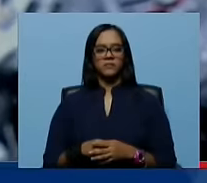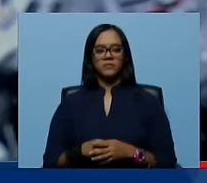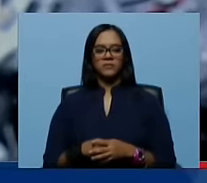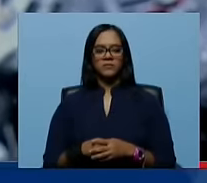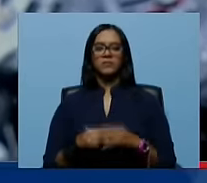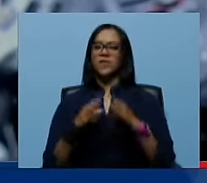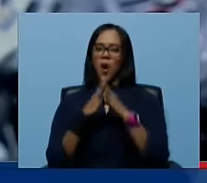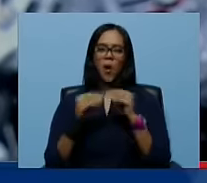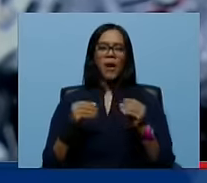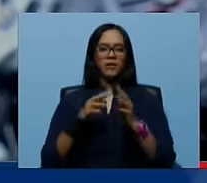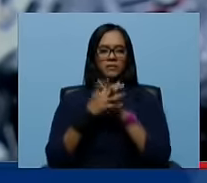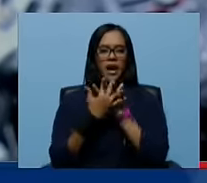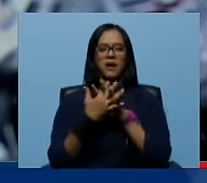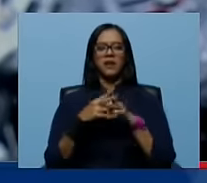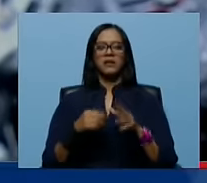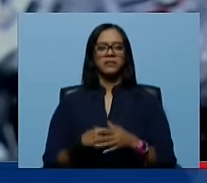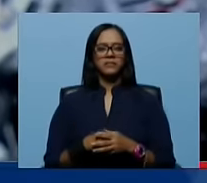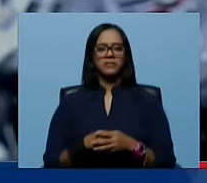Todos estos barrios.